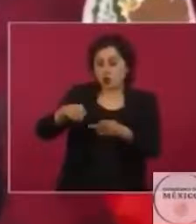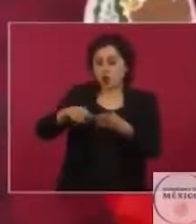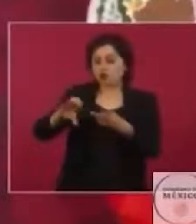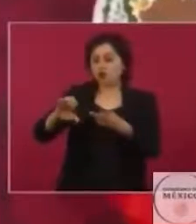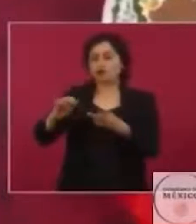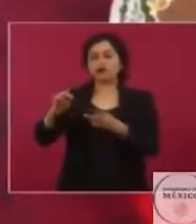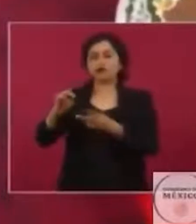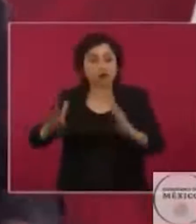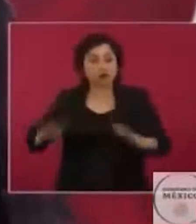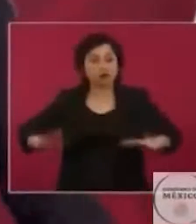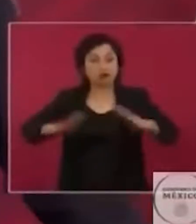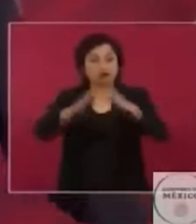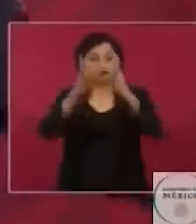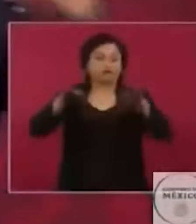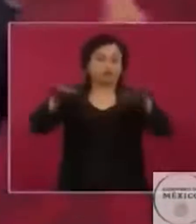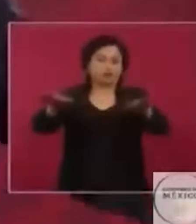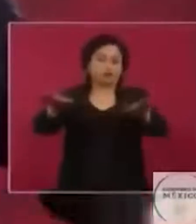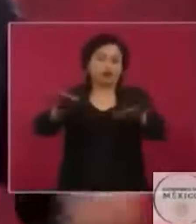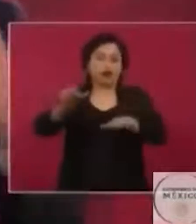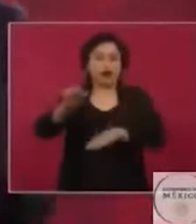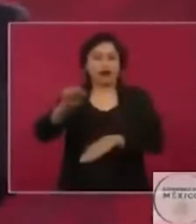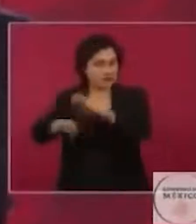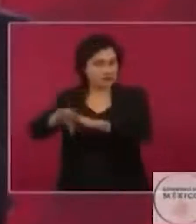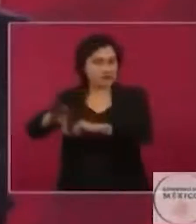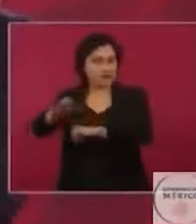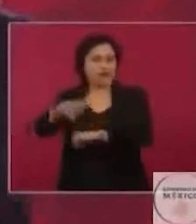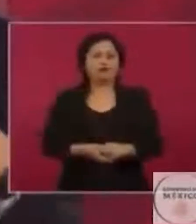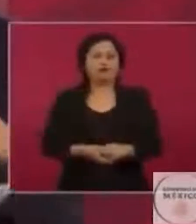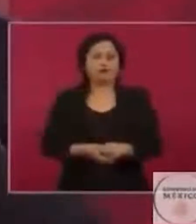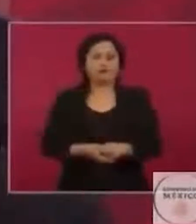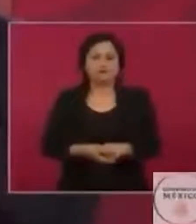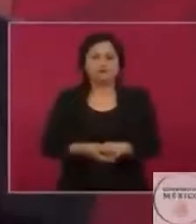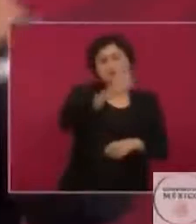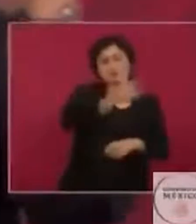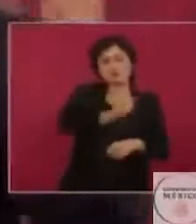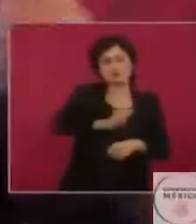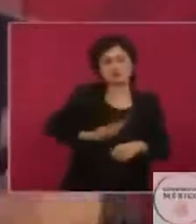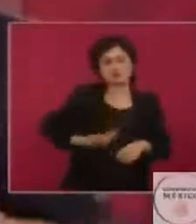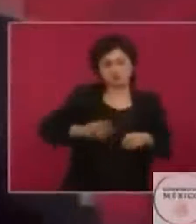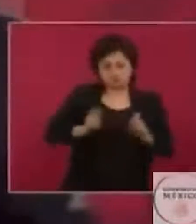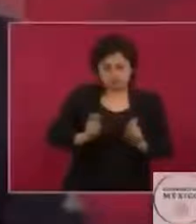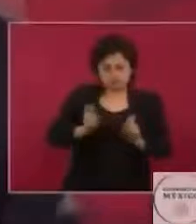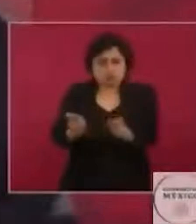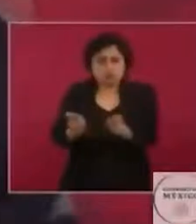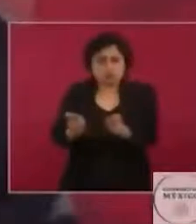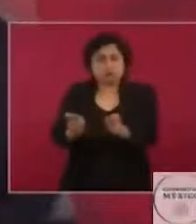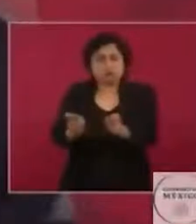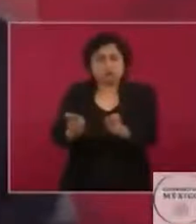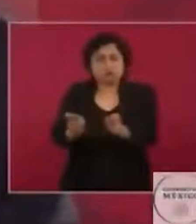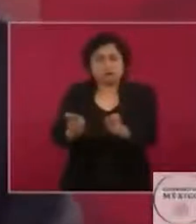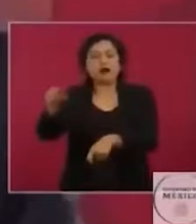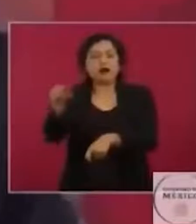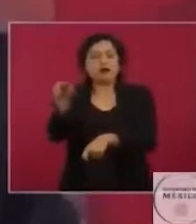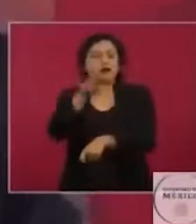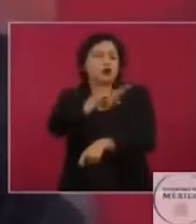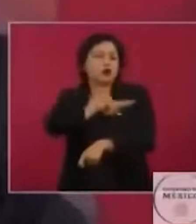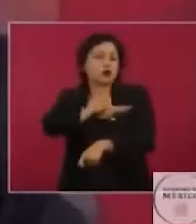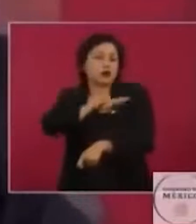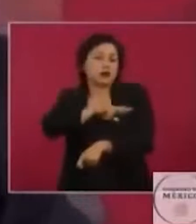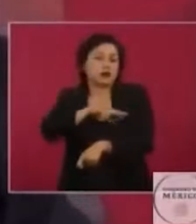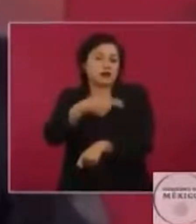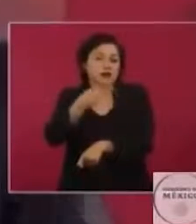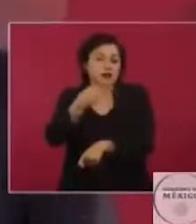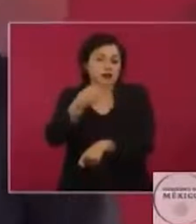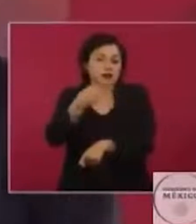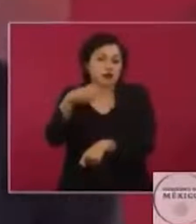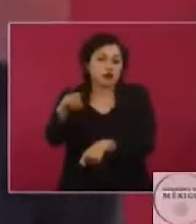y el aeropuerto Felipe Ángeles. Y se va a entregar el avión para que puedan rentarlo y que